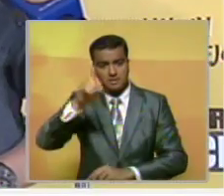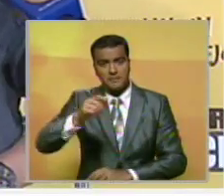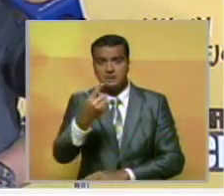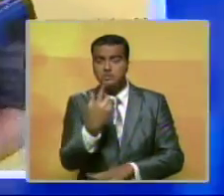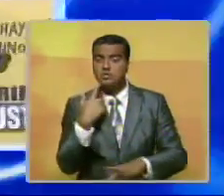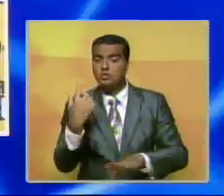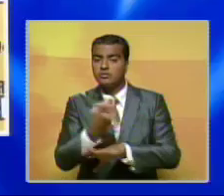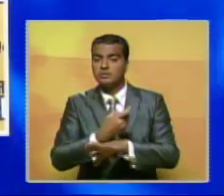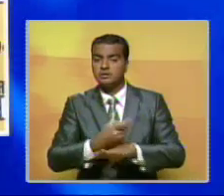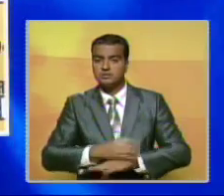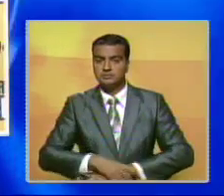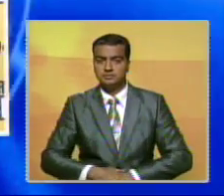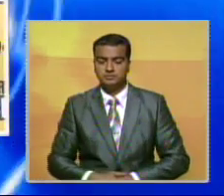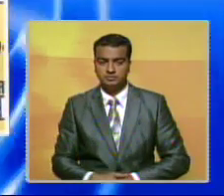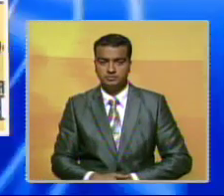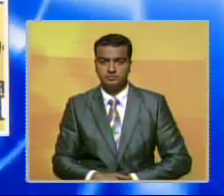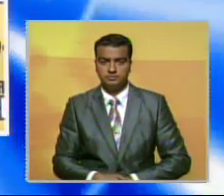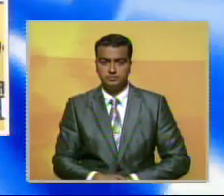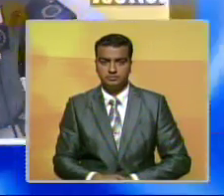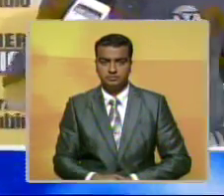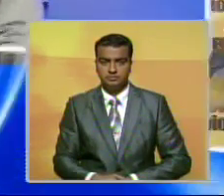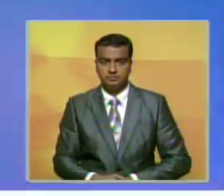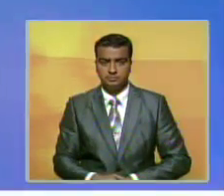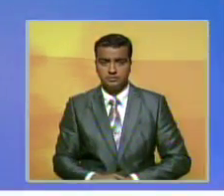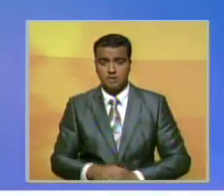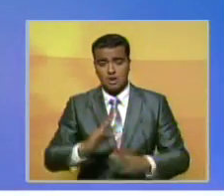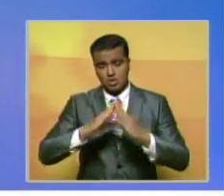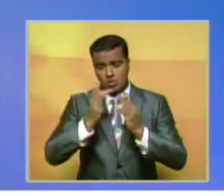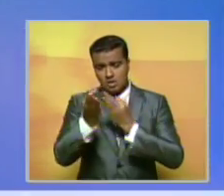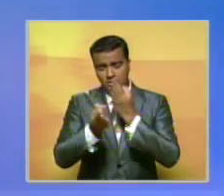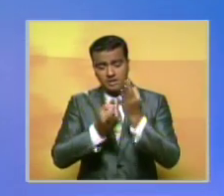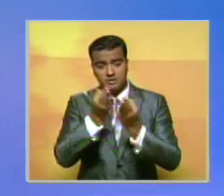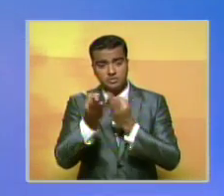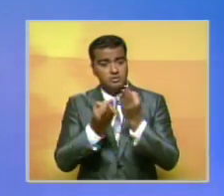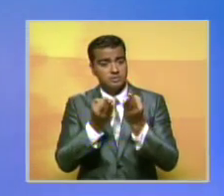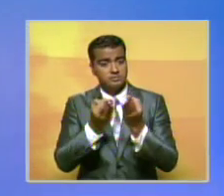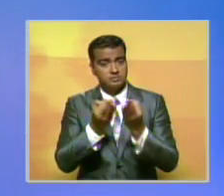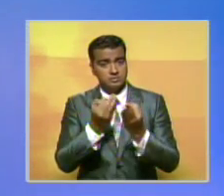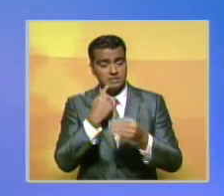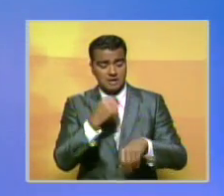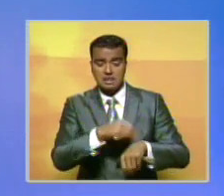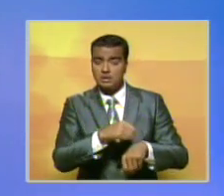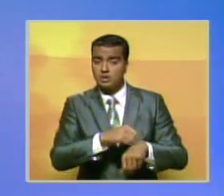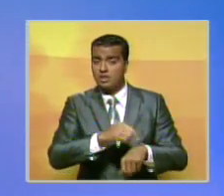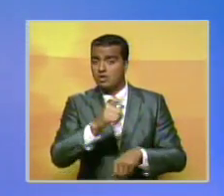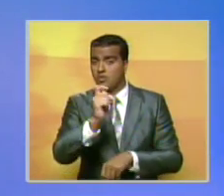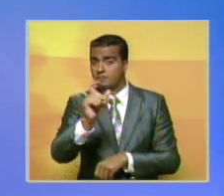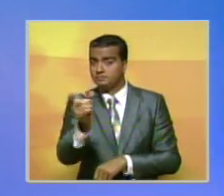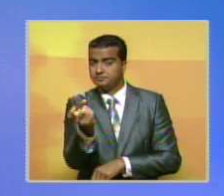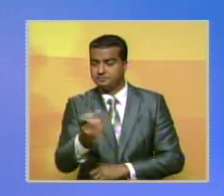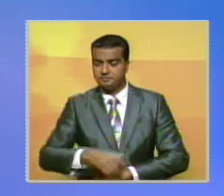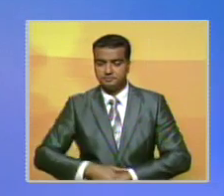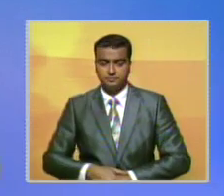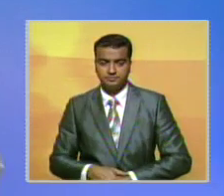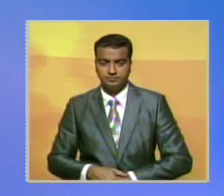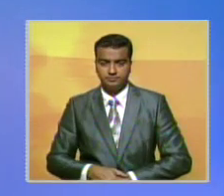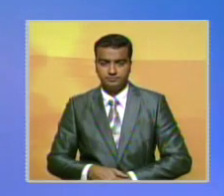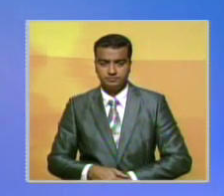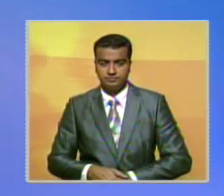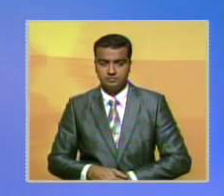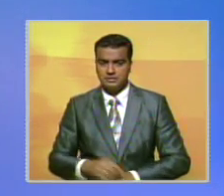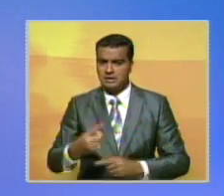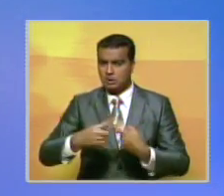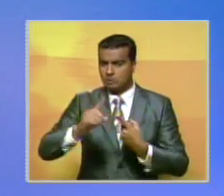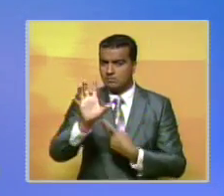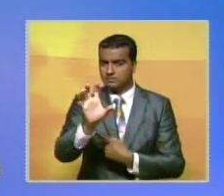un gobierno que... Bien, parte de las declaraciones que ofrece a esta hora el secretario general de Primero Justicia, Tomás Guanipa. Salimos de